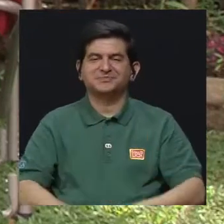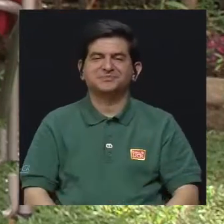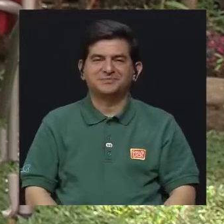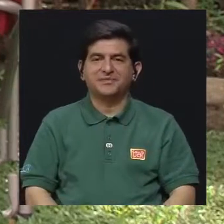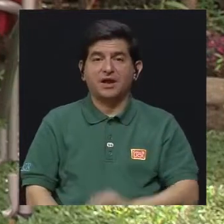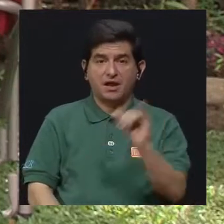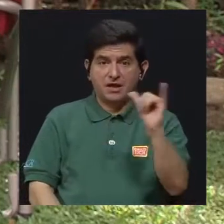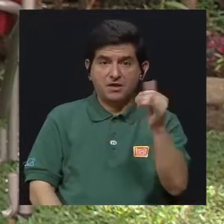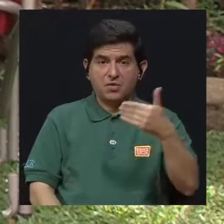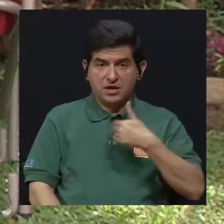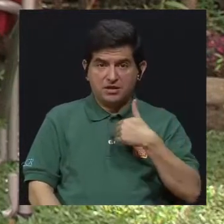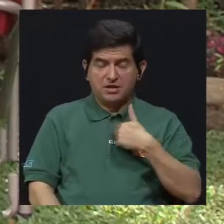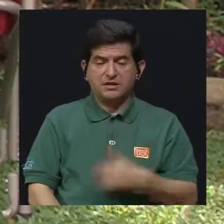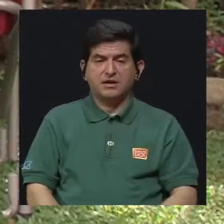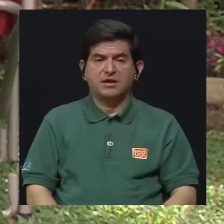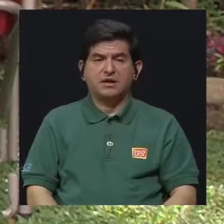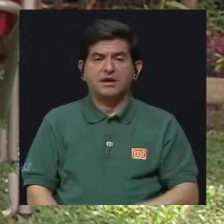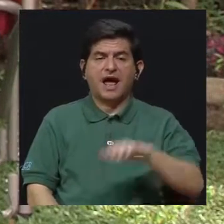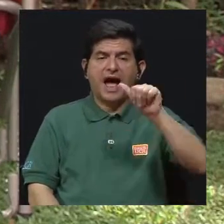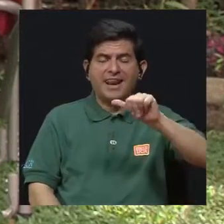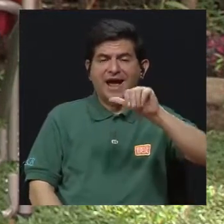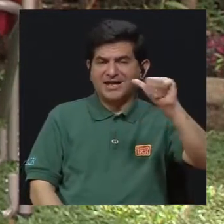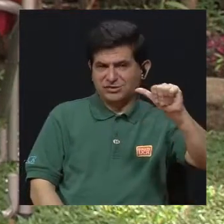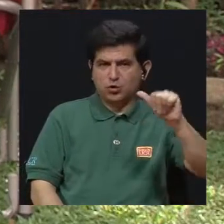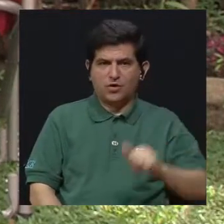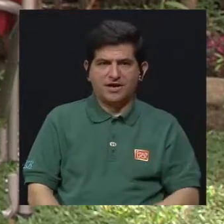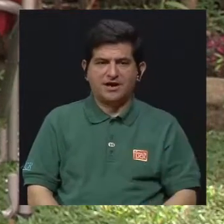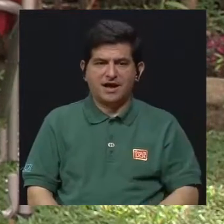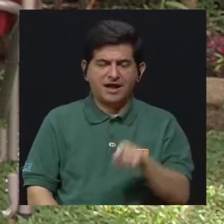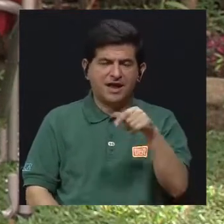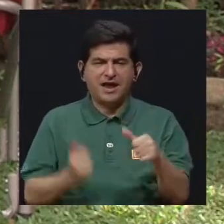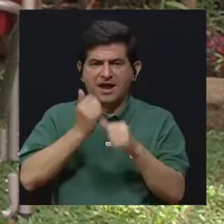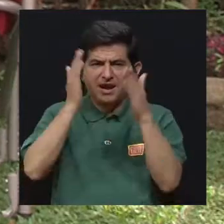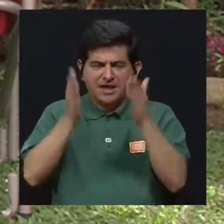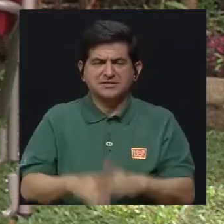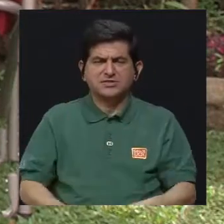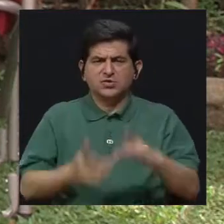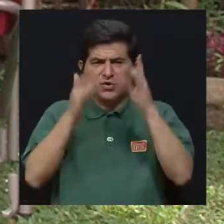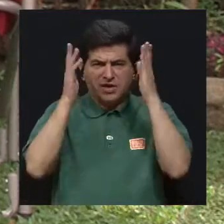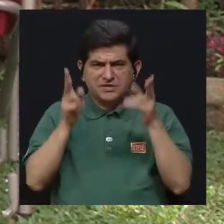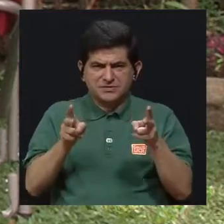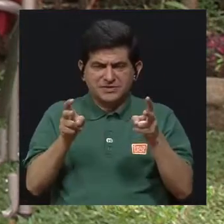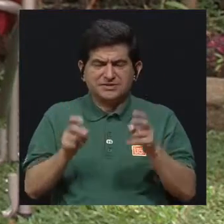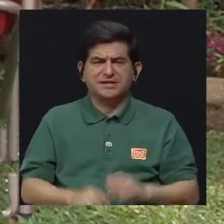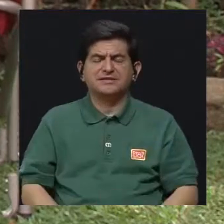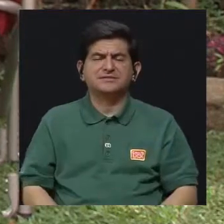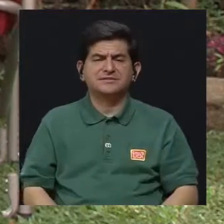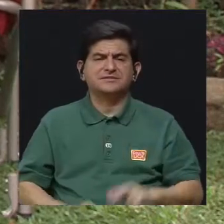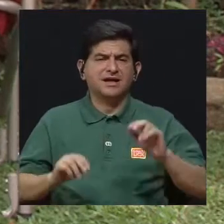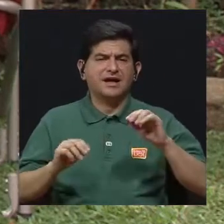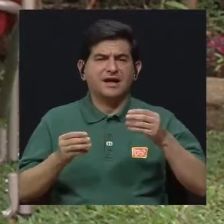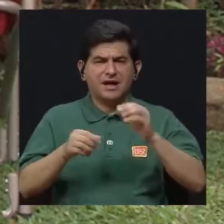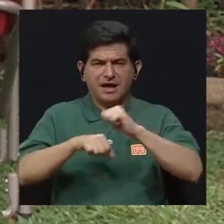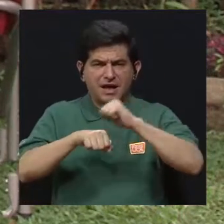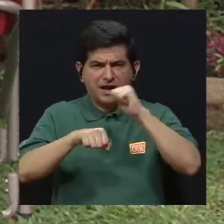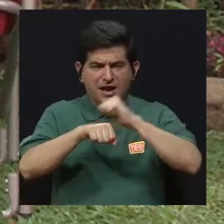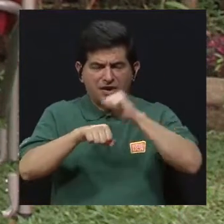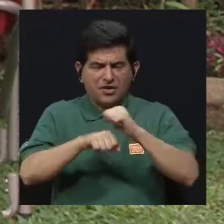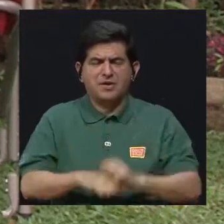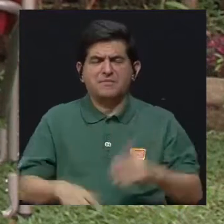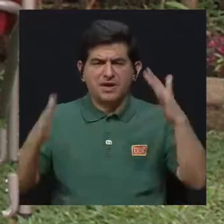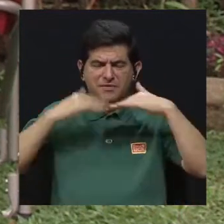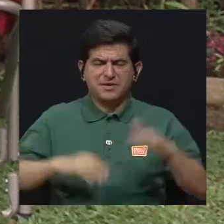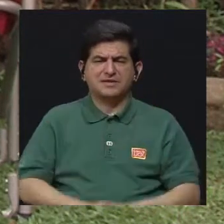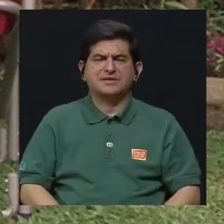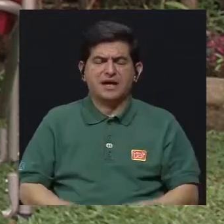nosotros. Y también nos acompaña Alan Astorga, quien es consultor y experto en geología ambiental,